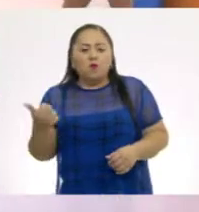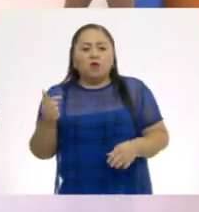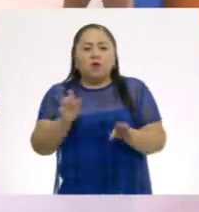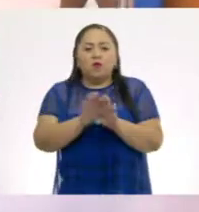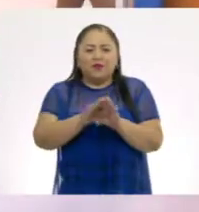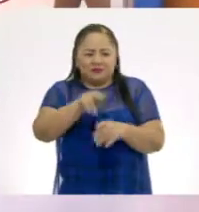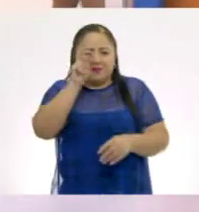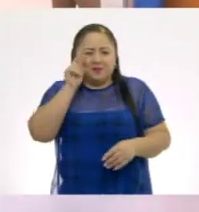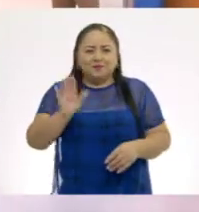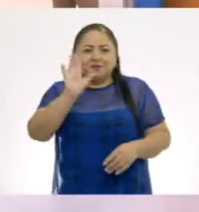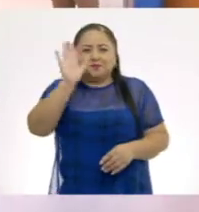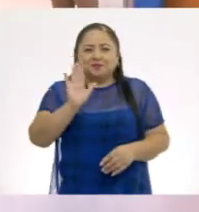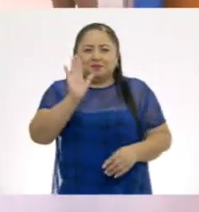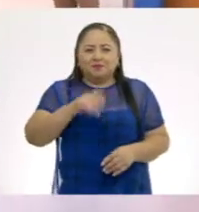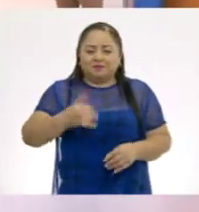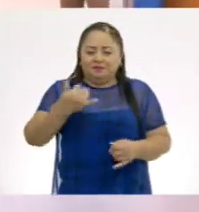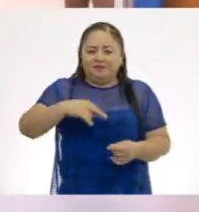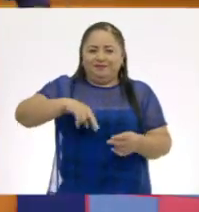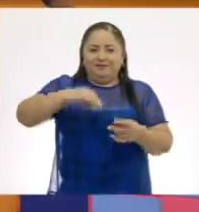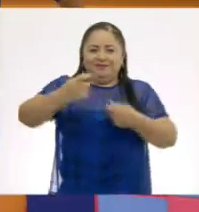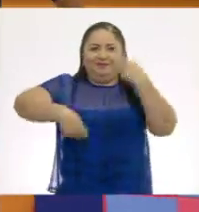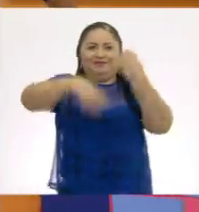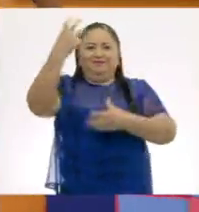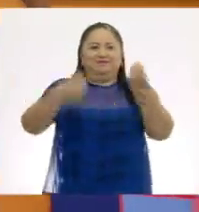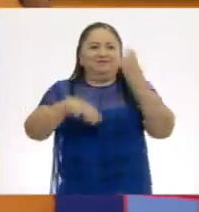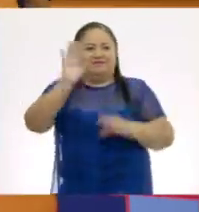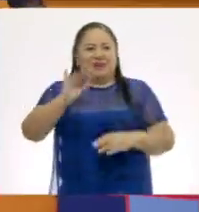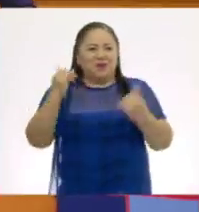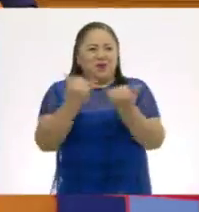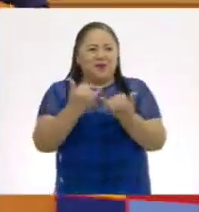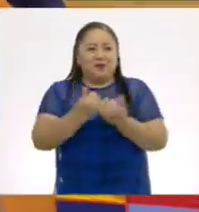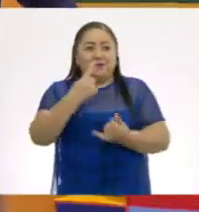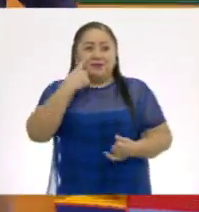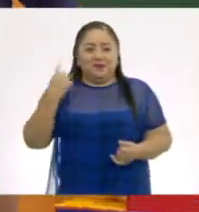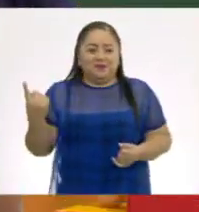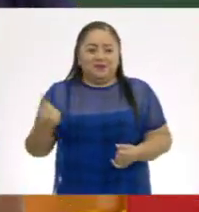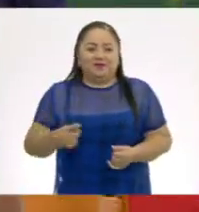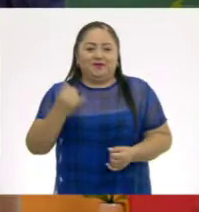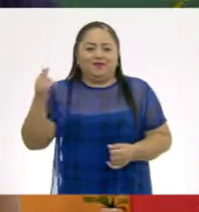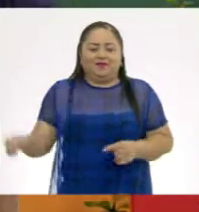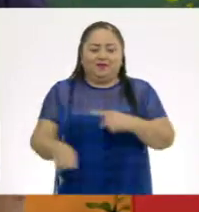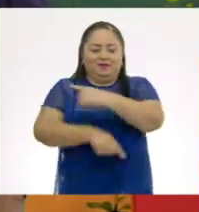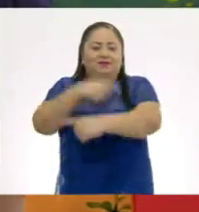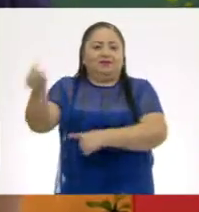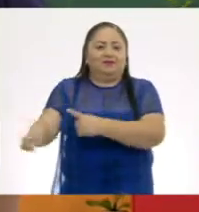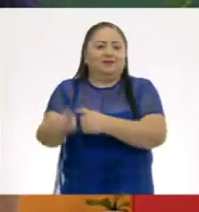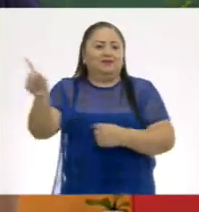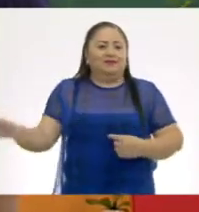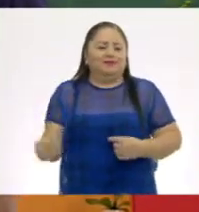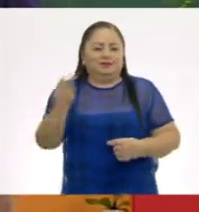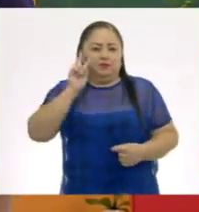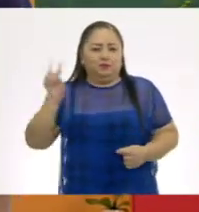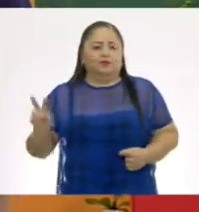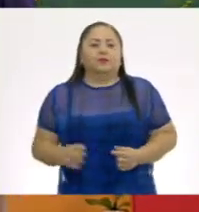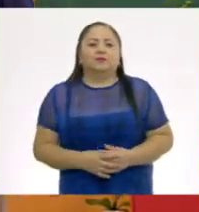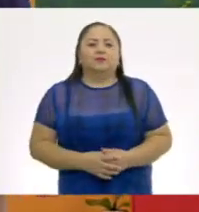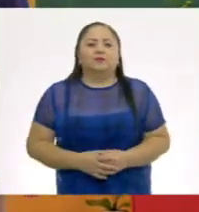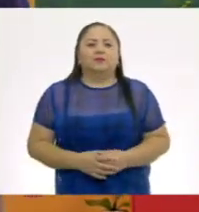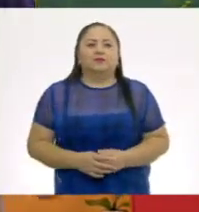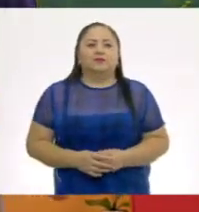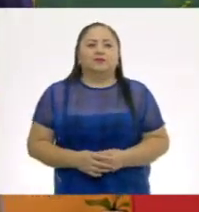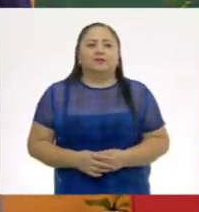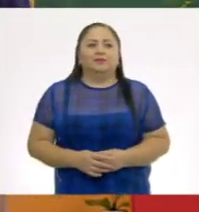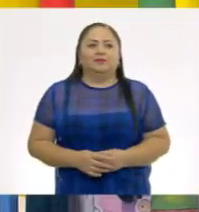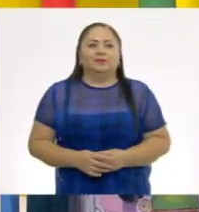truco, niños, como si fuéramos malabaristas. En una mano lo giramos hacia un